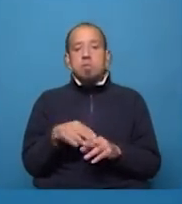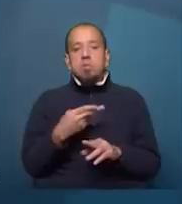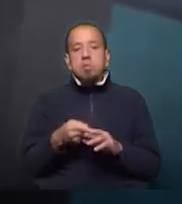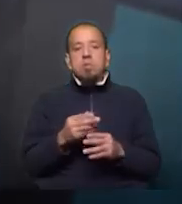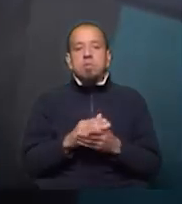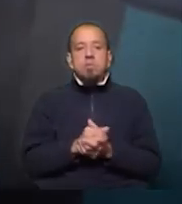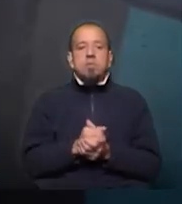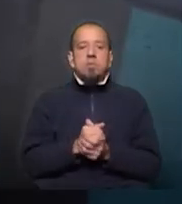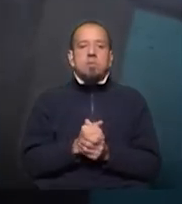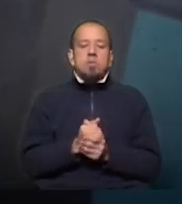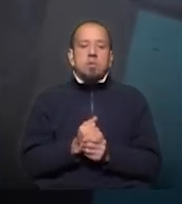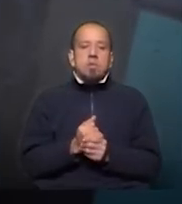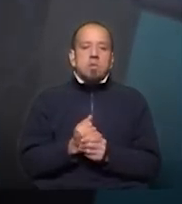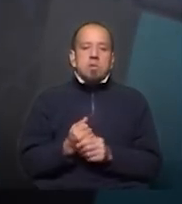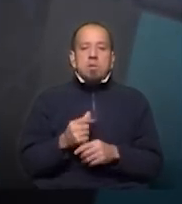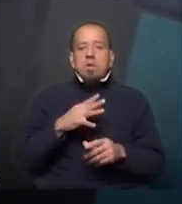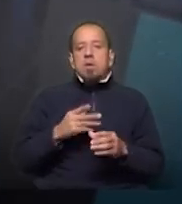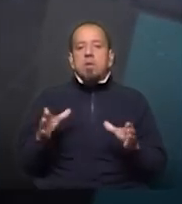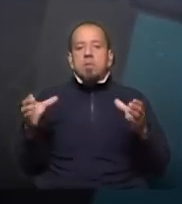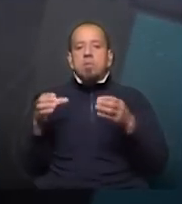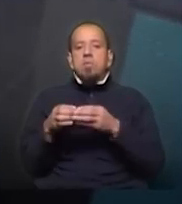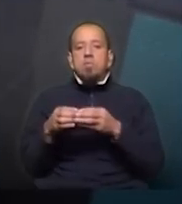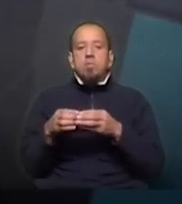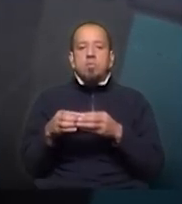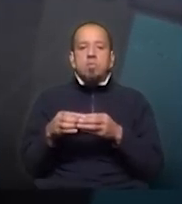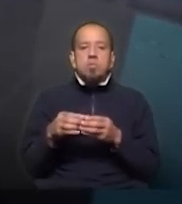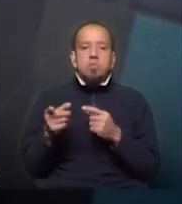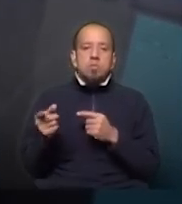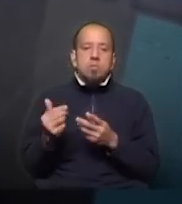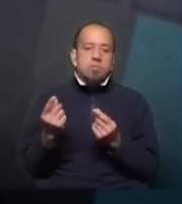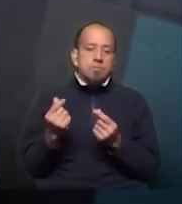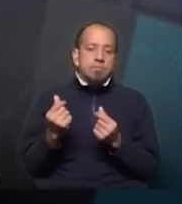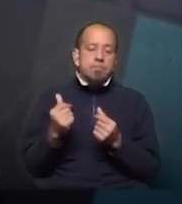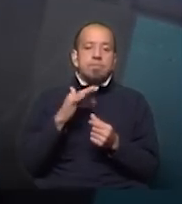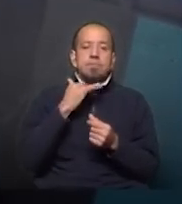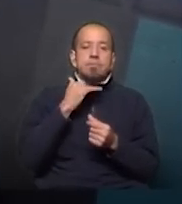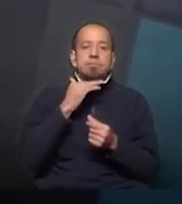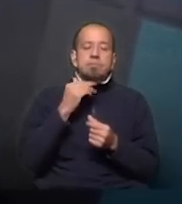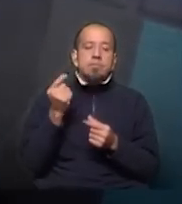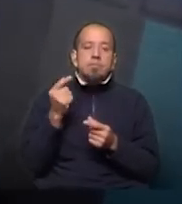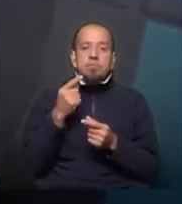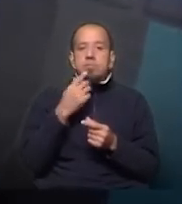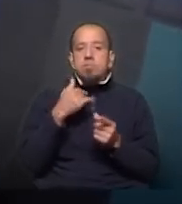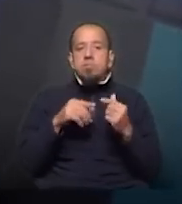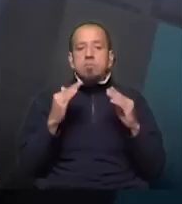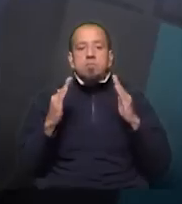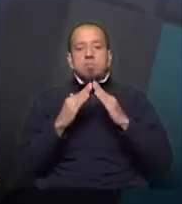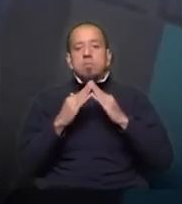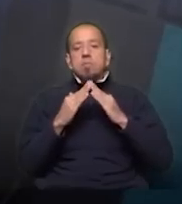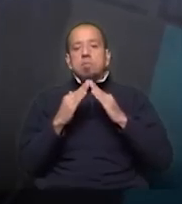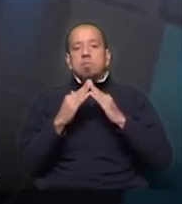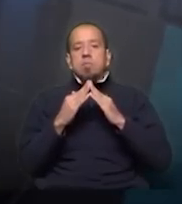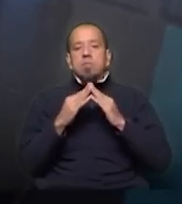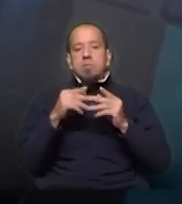hay sectores Obviamente que bueno si se quiere reciben el dinero de lavado de activo no pienso en el sector inmobiliario este